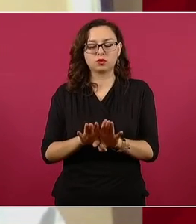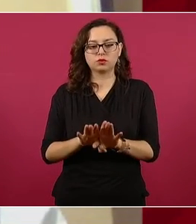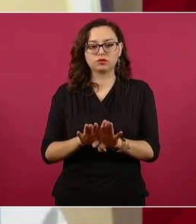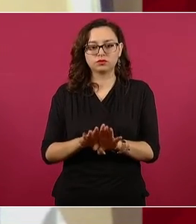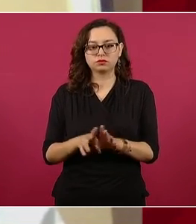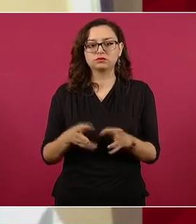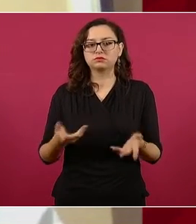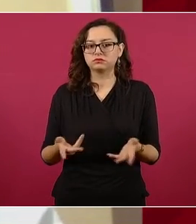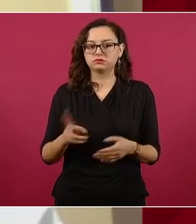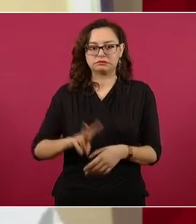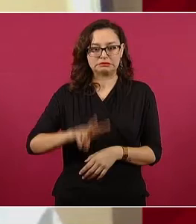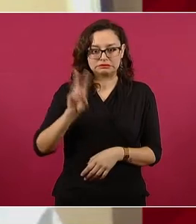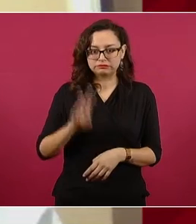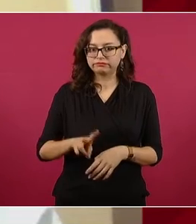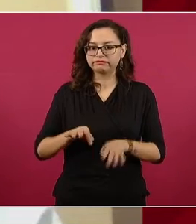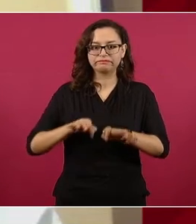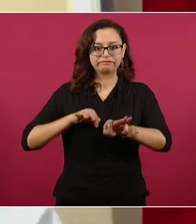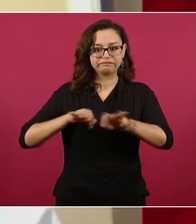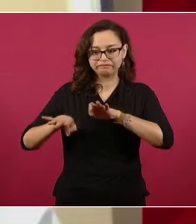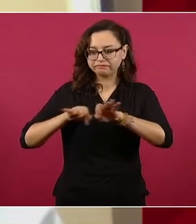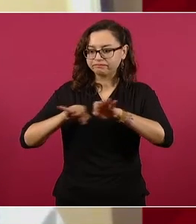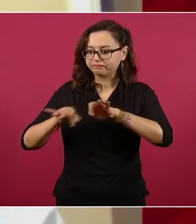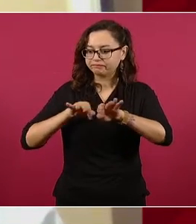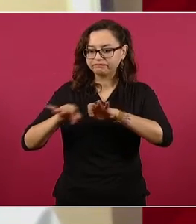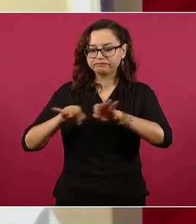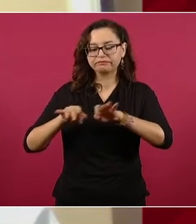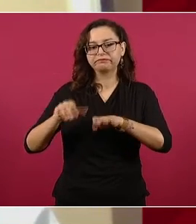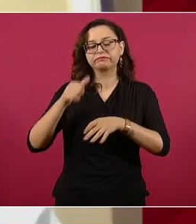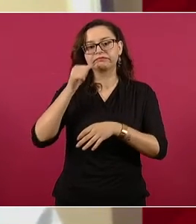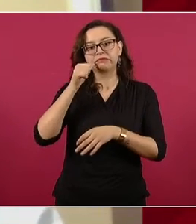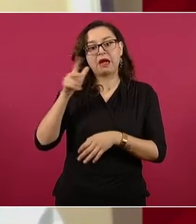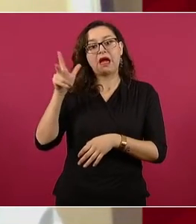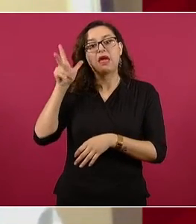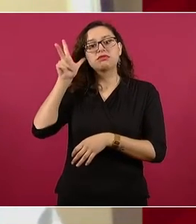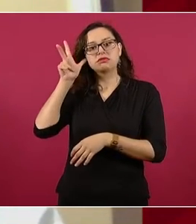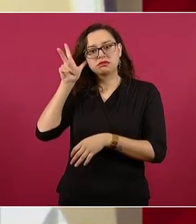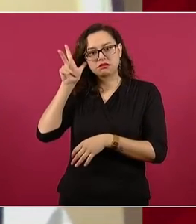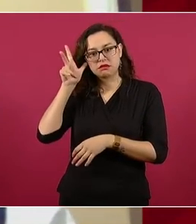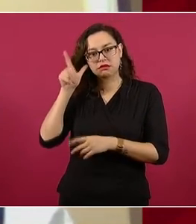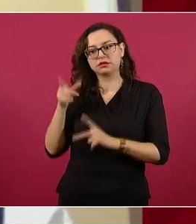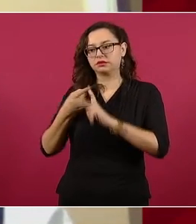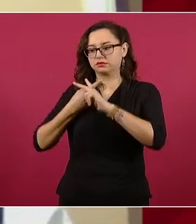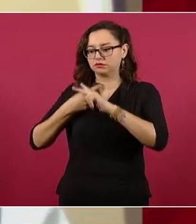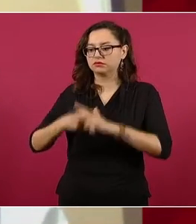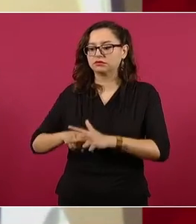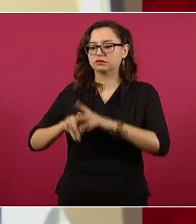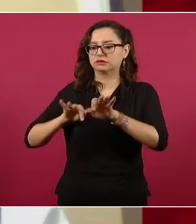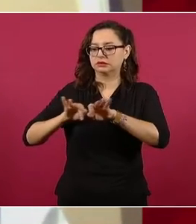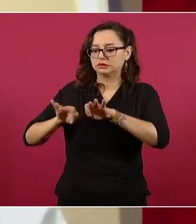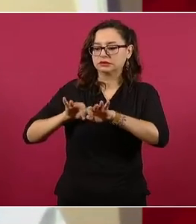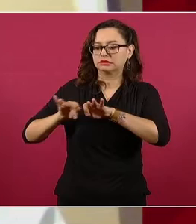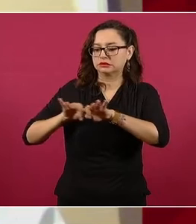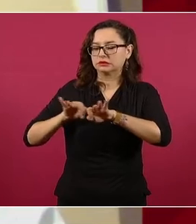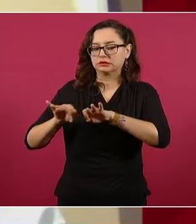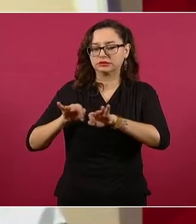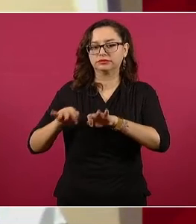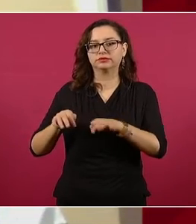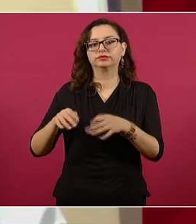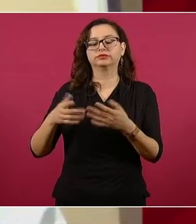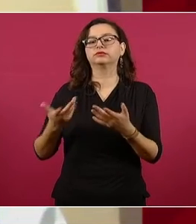encontramos trabajando desde el día de ayer, desde la noche de antier, y estamos de manera coordinada